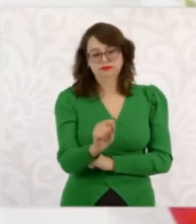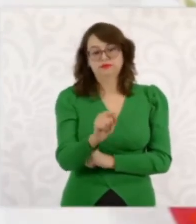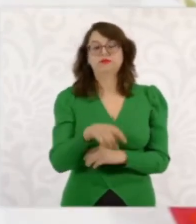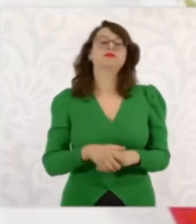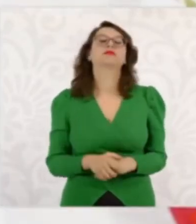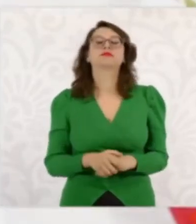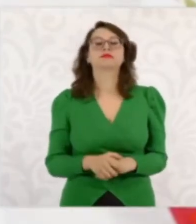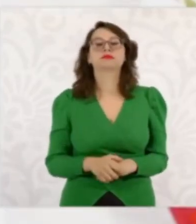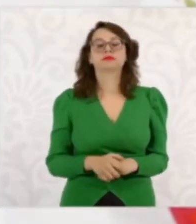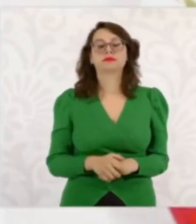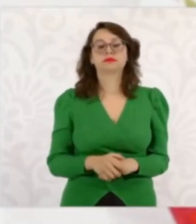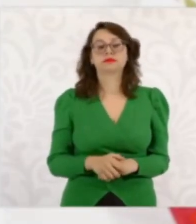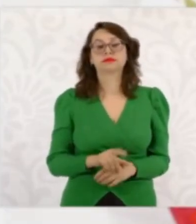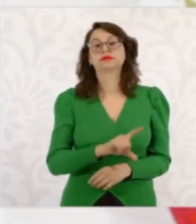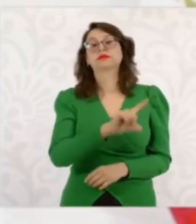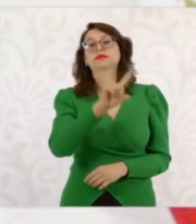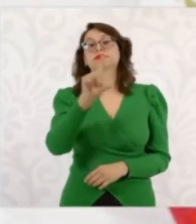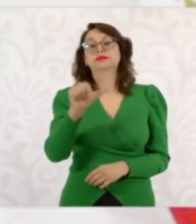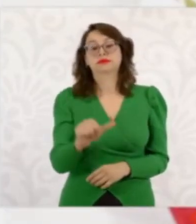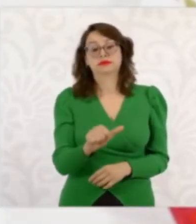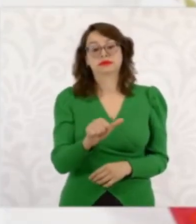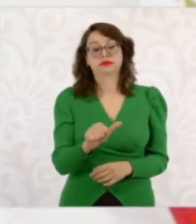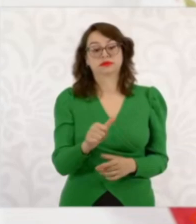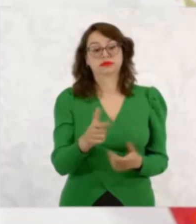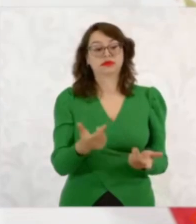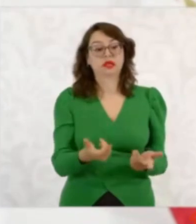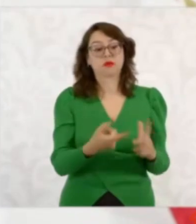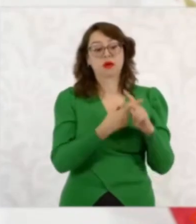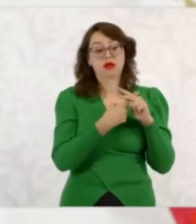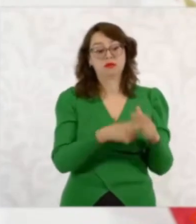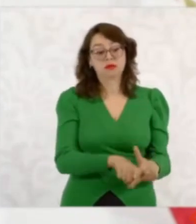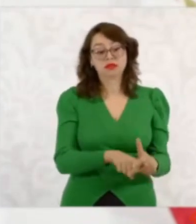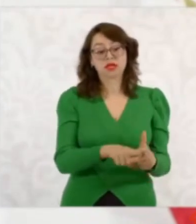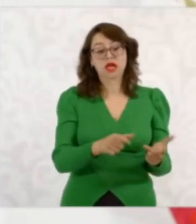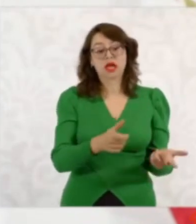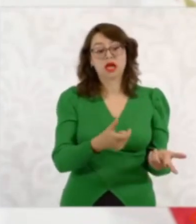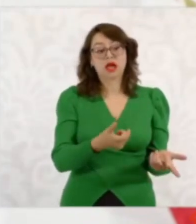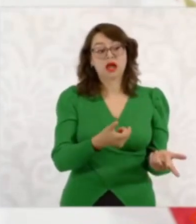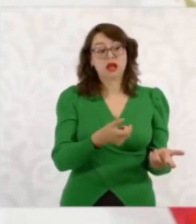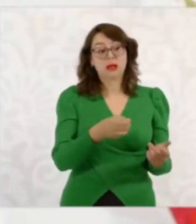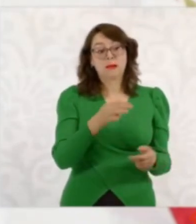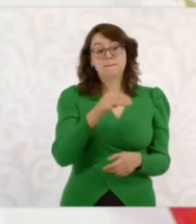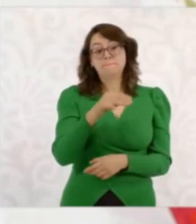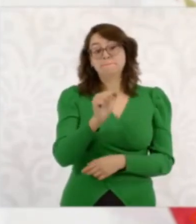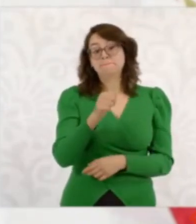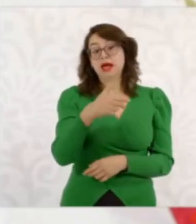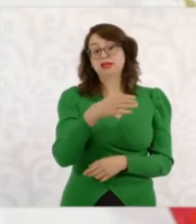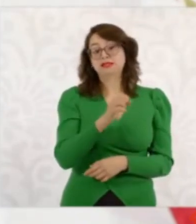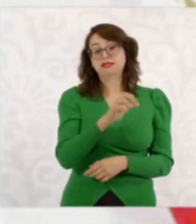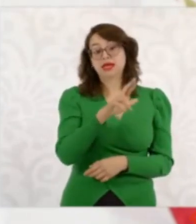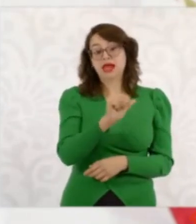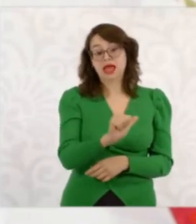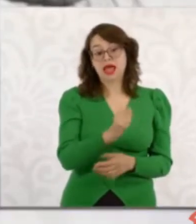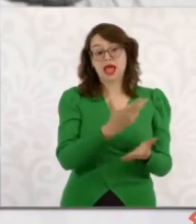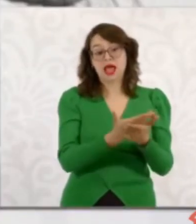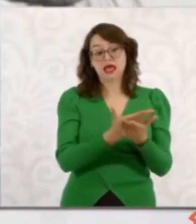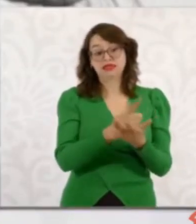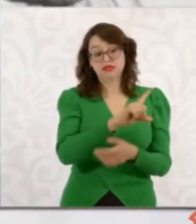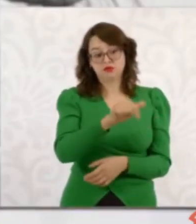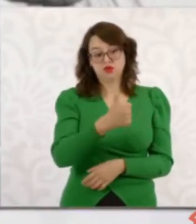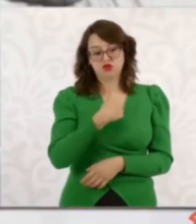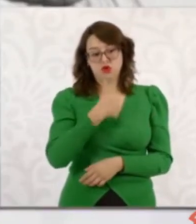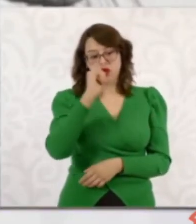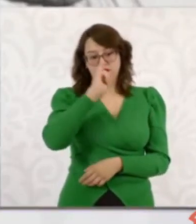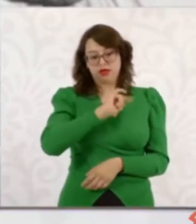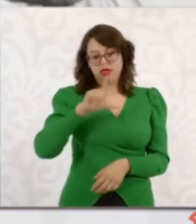la parte de la ciudad le tocó primero a Mancera y después a nosotros, y ahora pues nos está tocando el cierre.